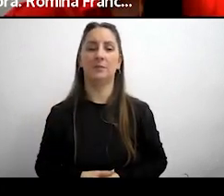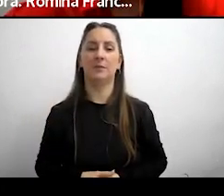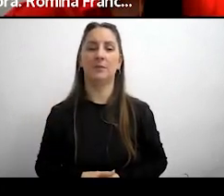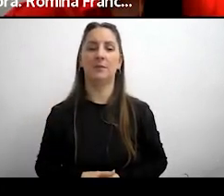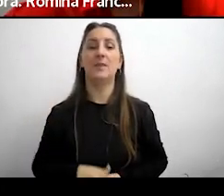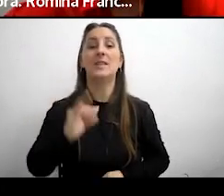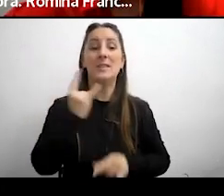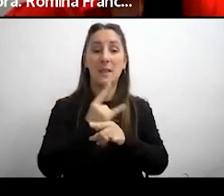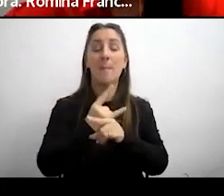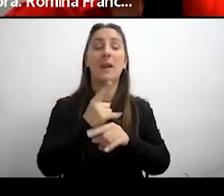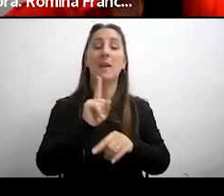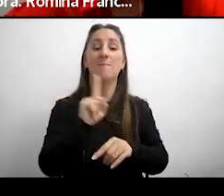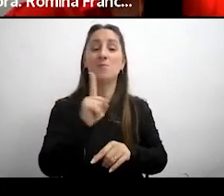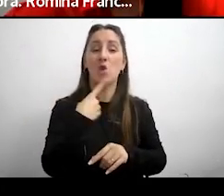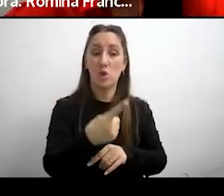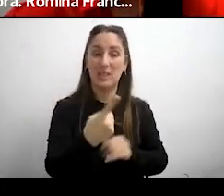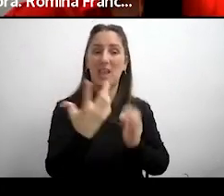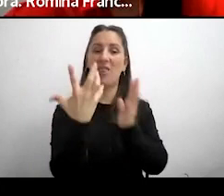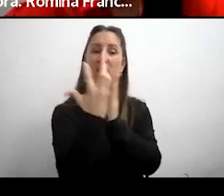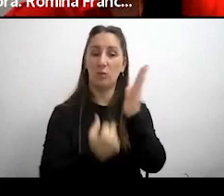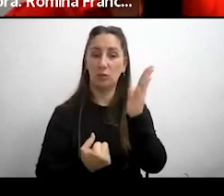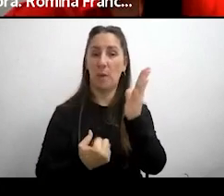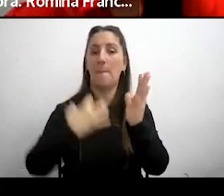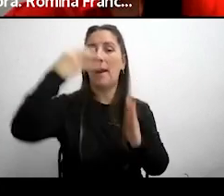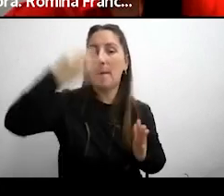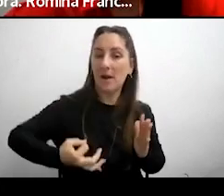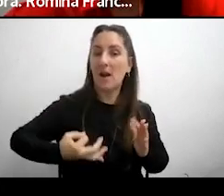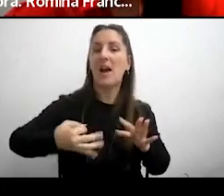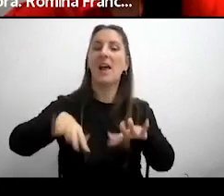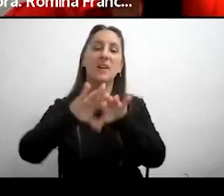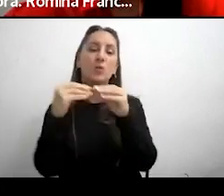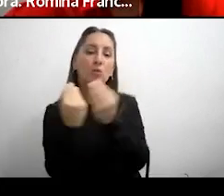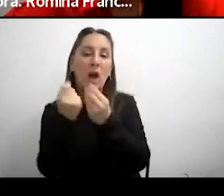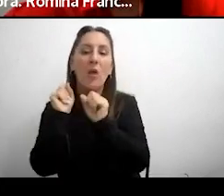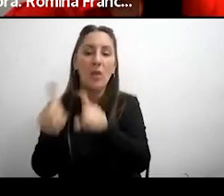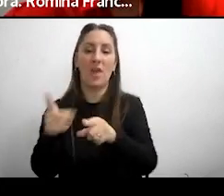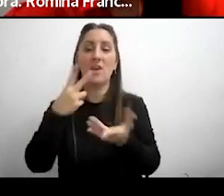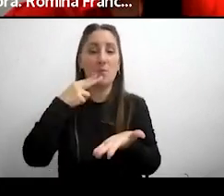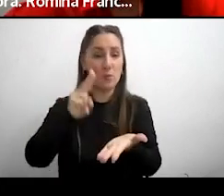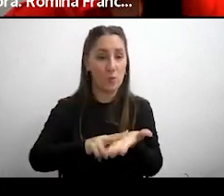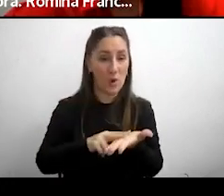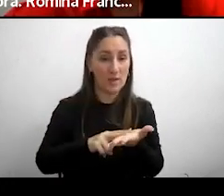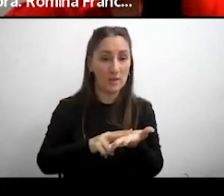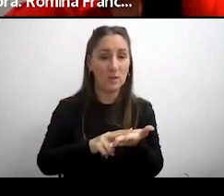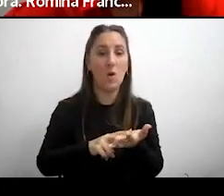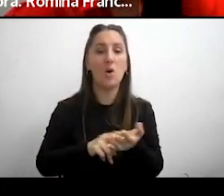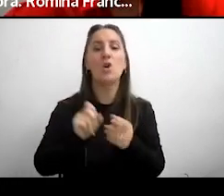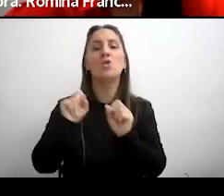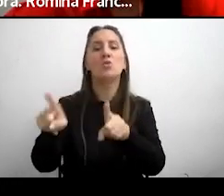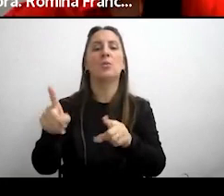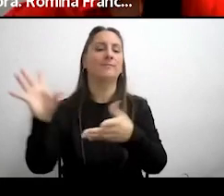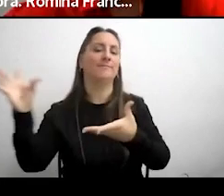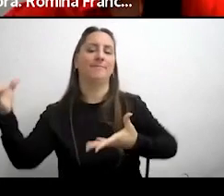que al no admitirse su deducción para la determinación del resultado impositivo, va de suyo que tampoco integra